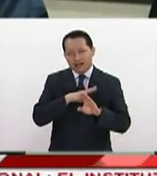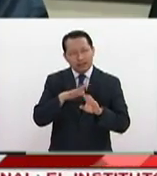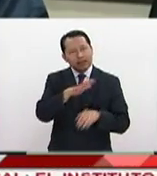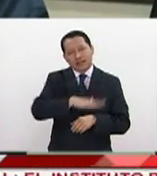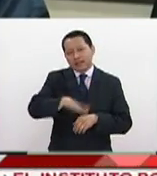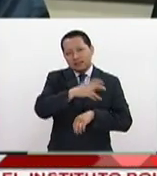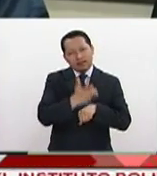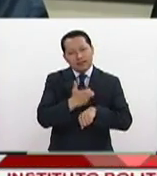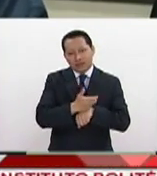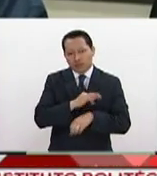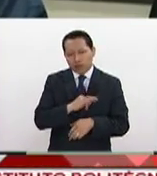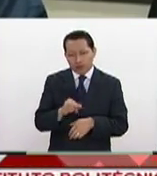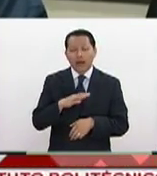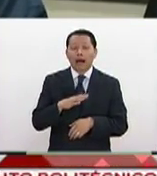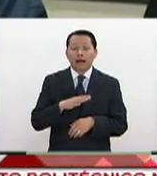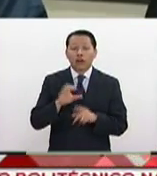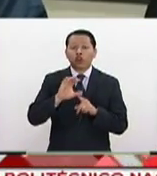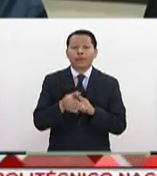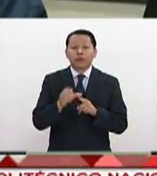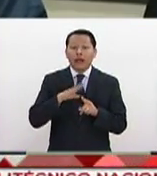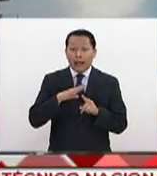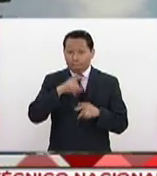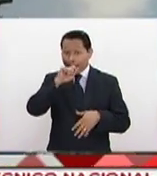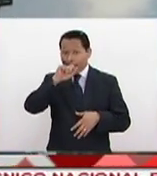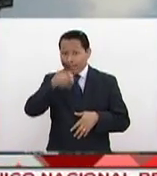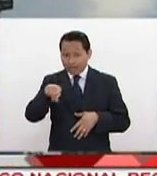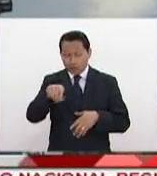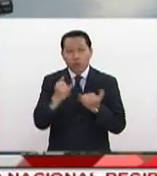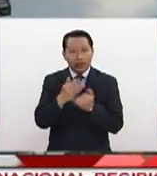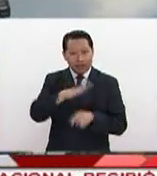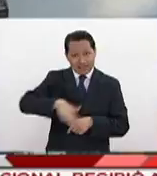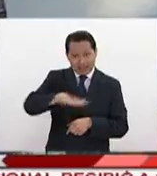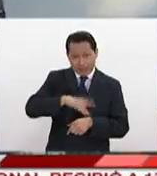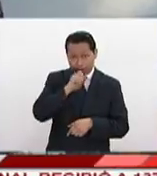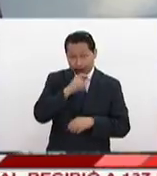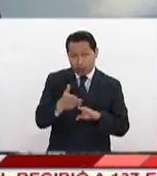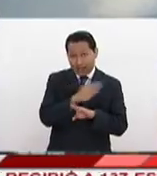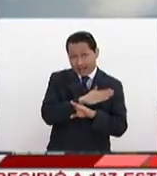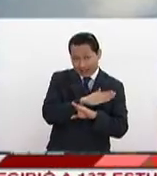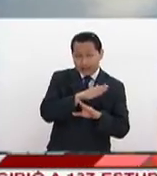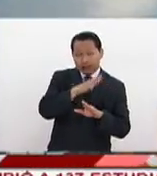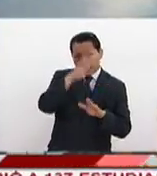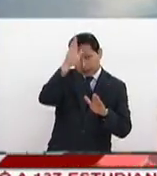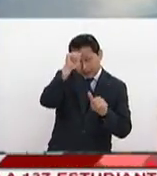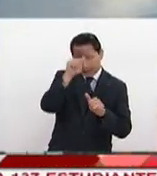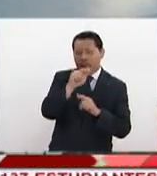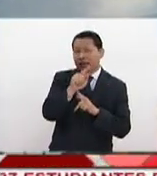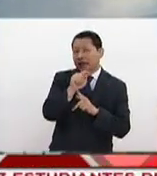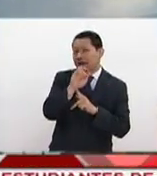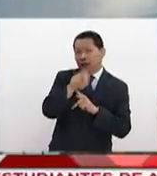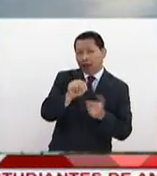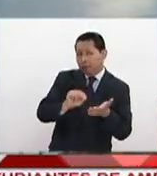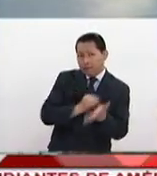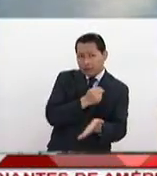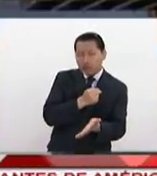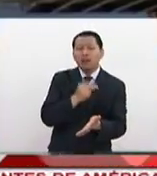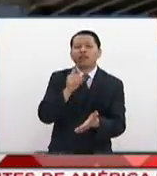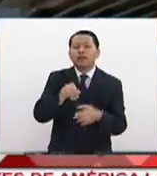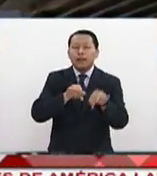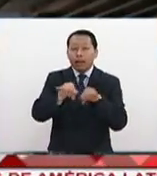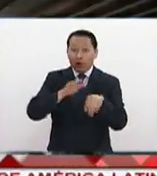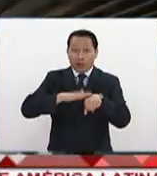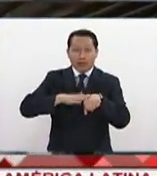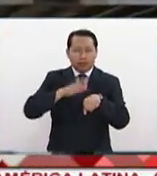a nivel Estados Unidos. Según la Comisión de la Fuerza Laboral de ese territorio, desde que se firmó el Tratado de Libre Comercio, el desempleo disminuyó